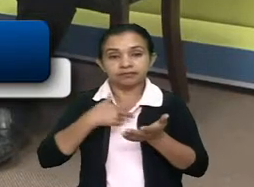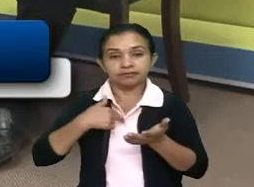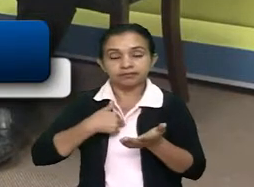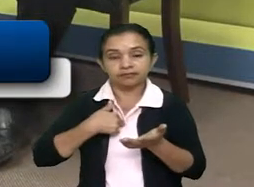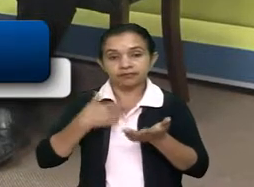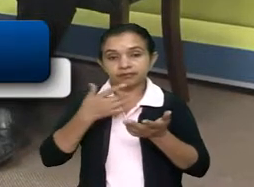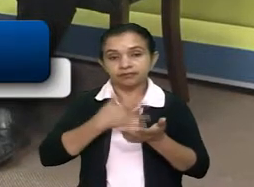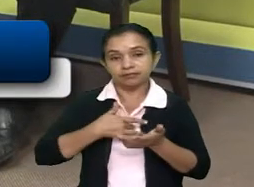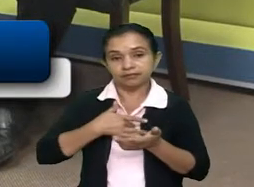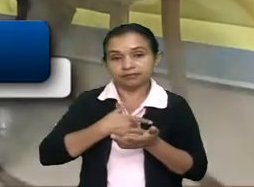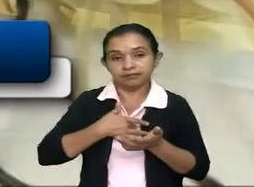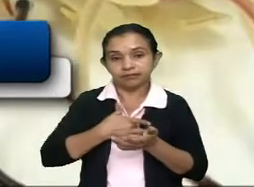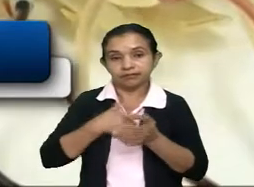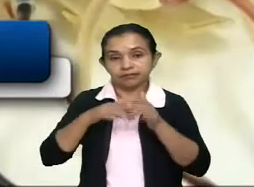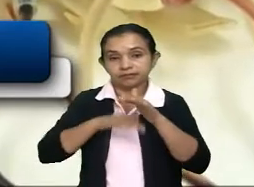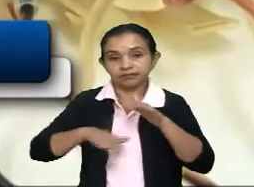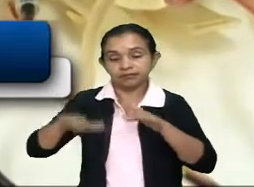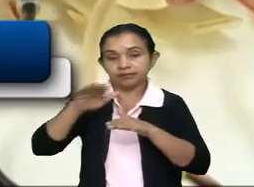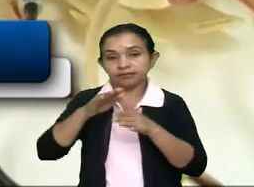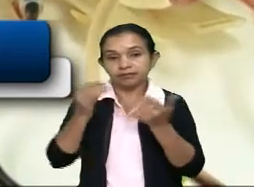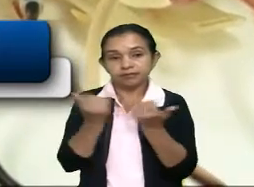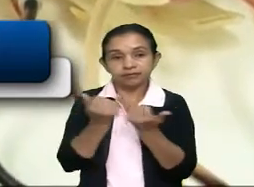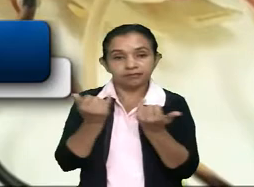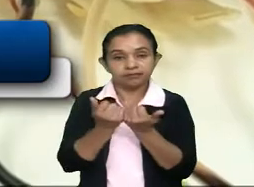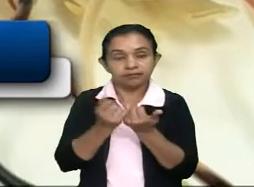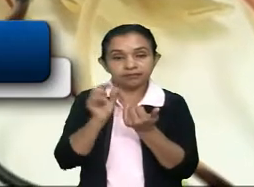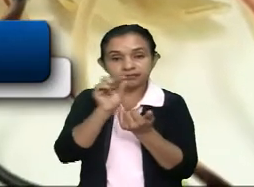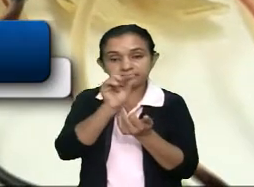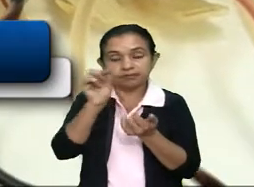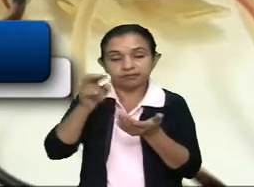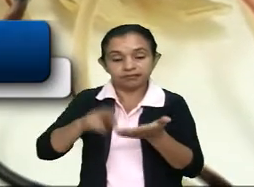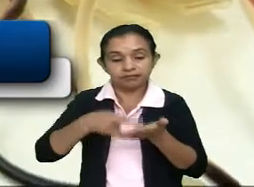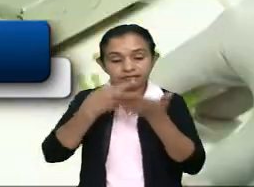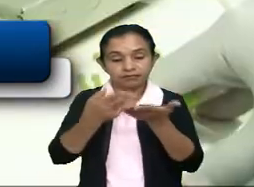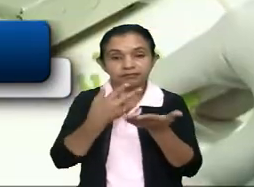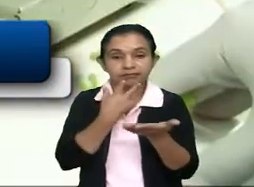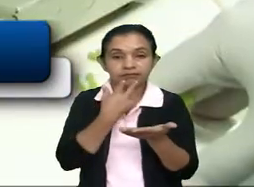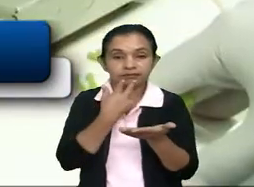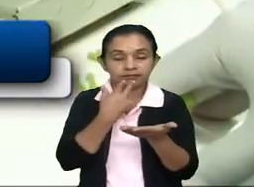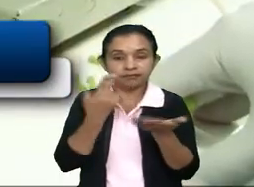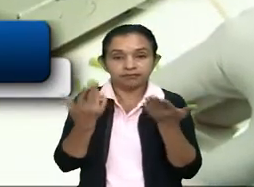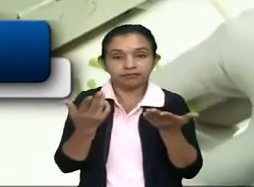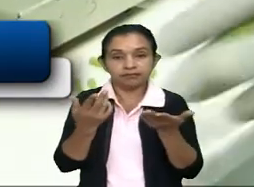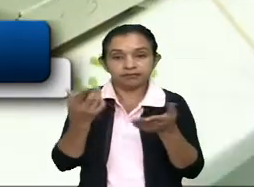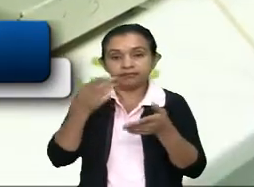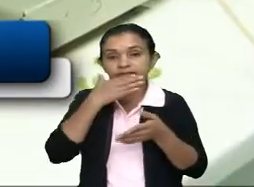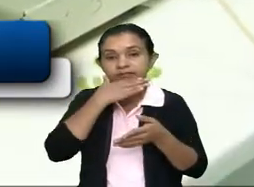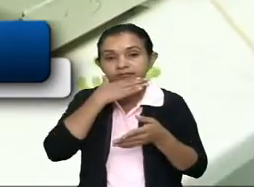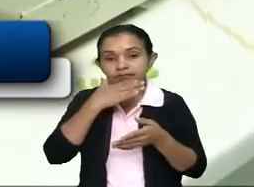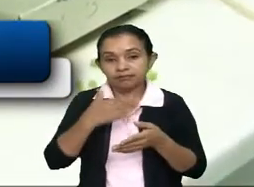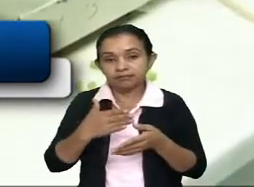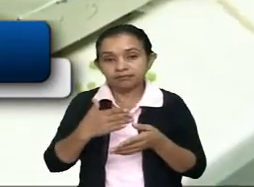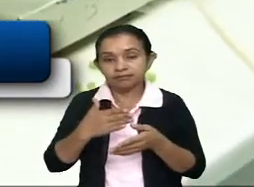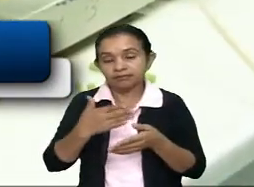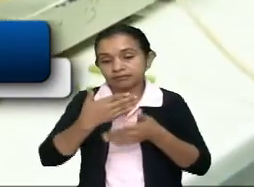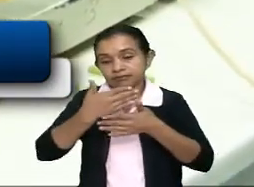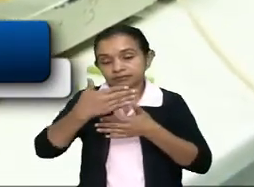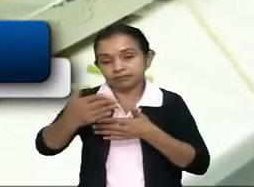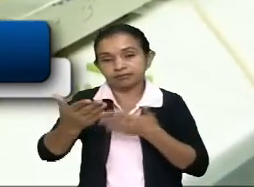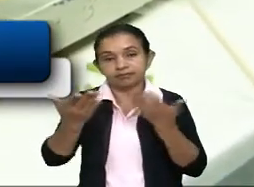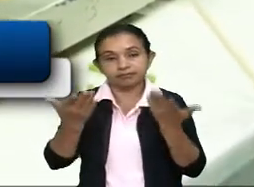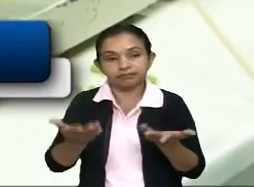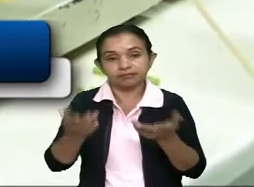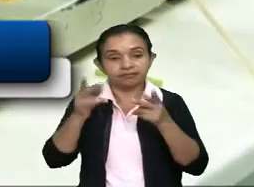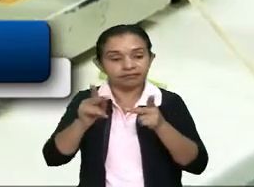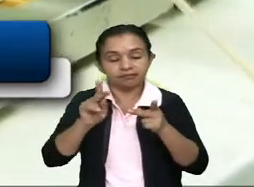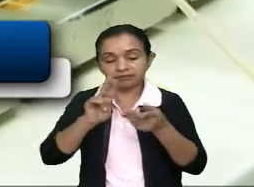necesidad incrementada de plaquetas o el momento cuando hay pocas donaciones de sangre o menos donación de sangre como este mes de diciembre que se avecina entonces